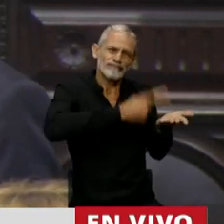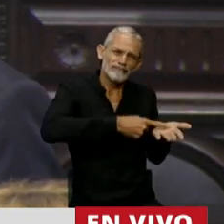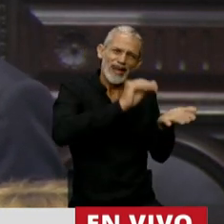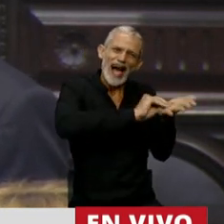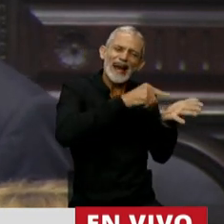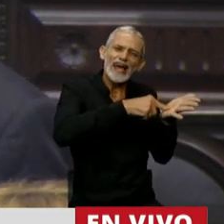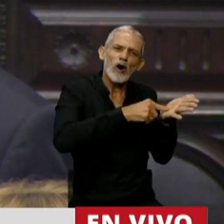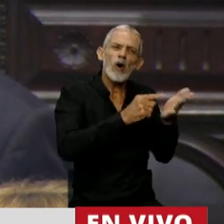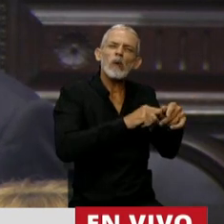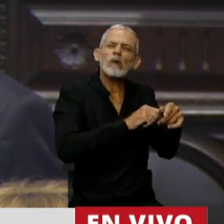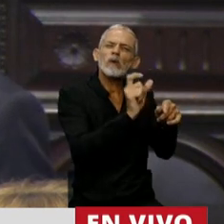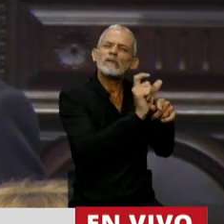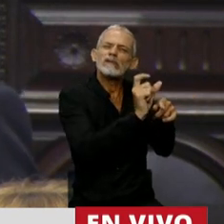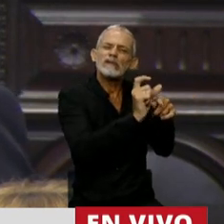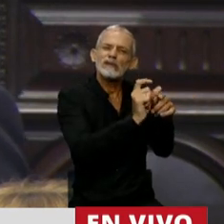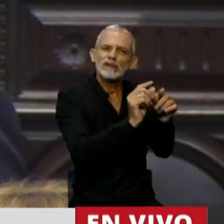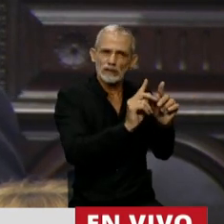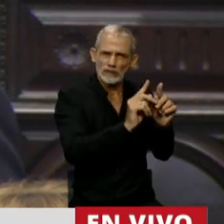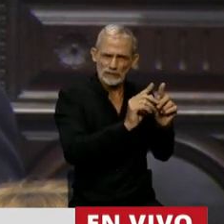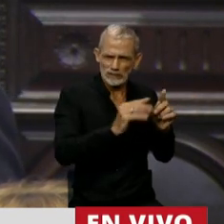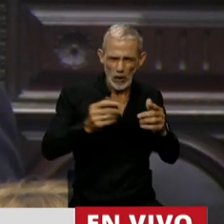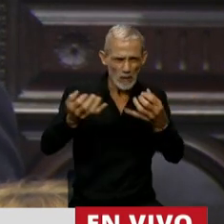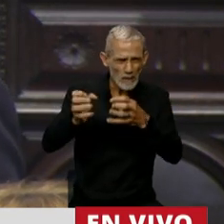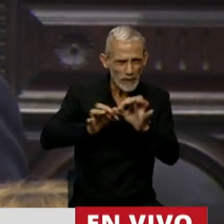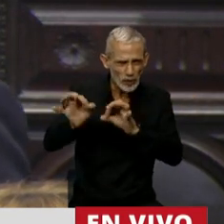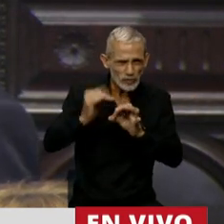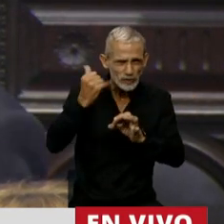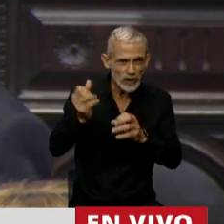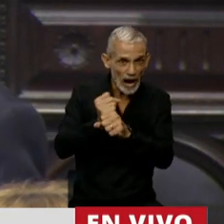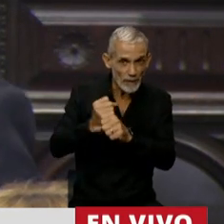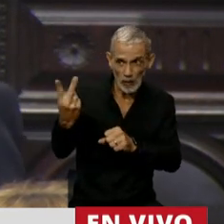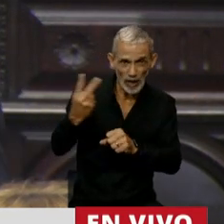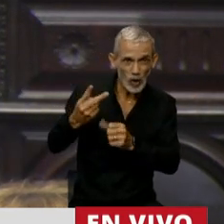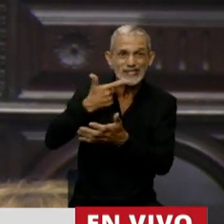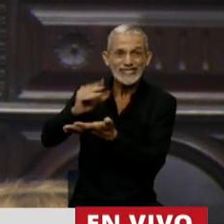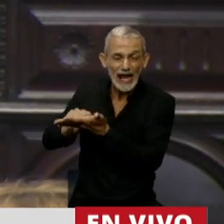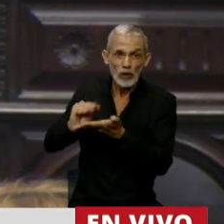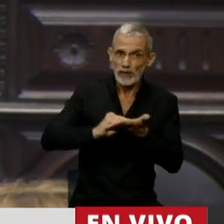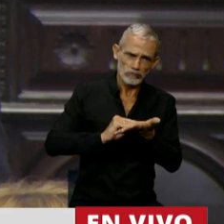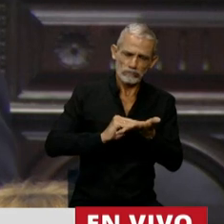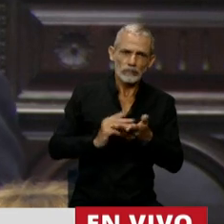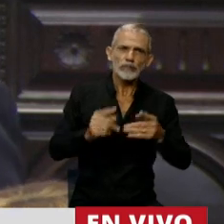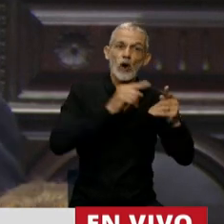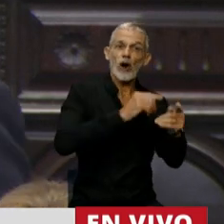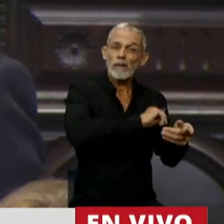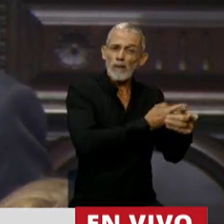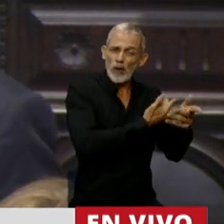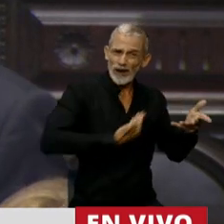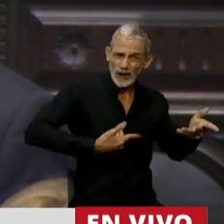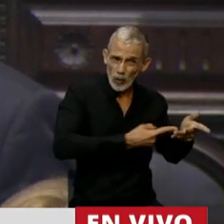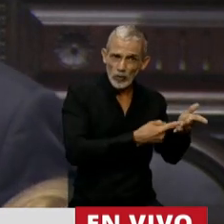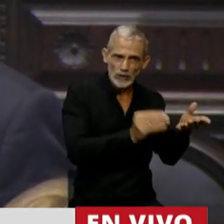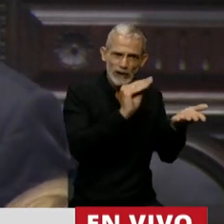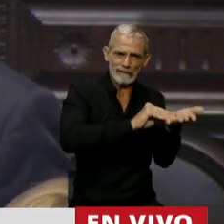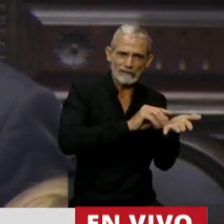transitoria. Esa no estaba en el proyecto de la bicameral. Dijeron, bueno, miren, lo que era para diciembre, ahora en realidad se los vamos a